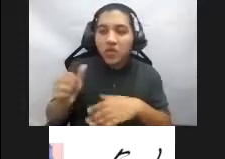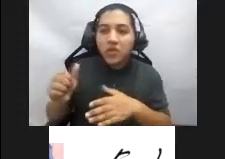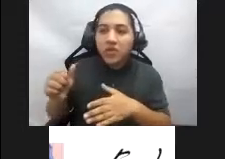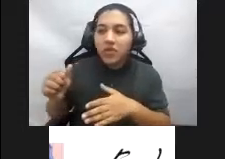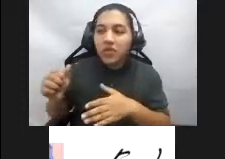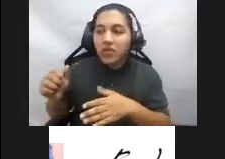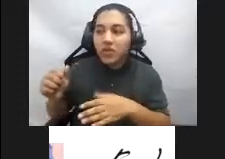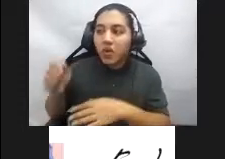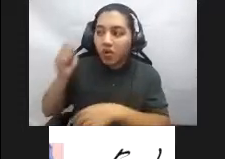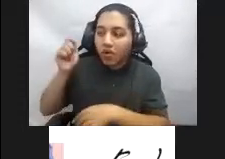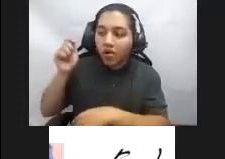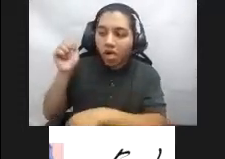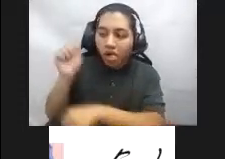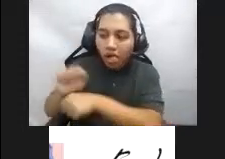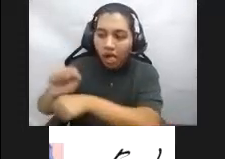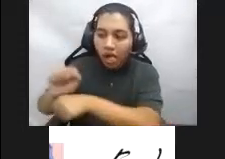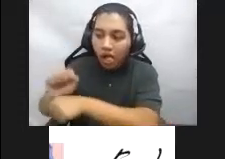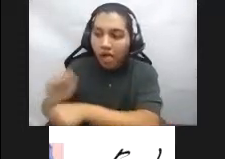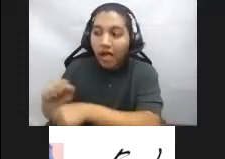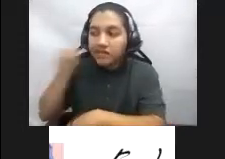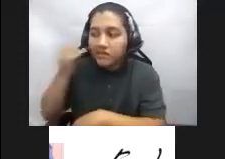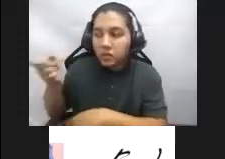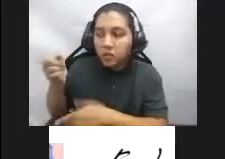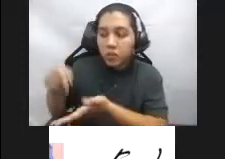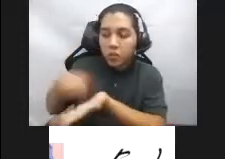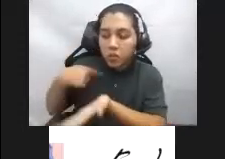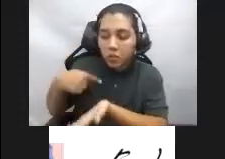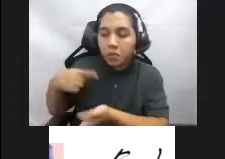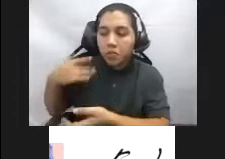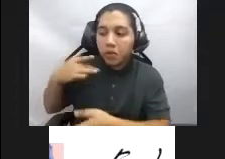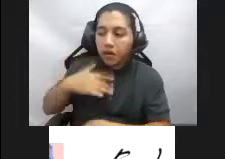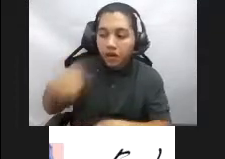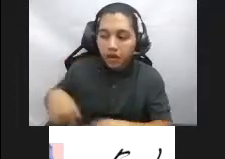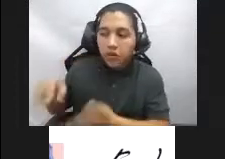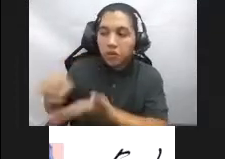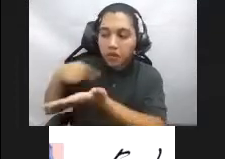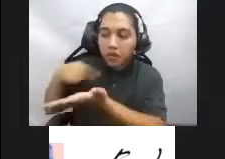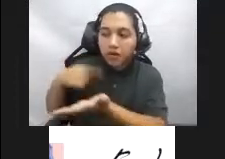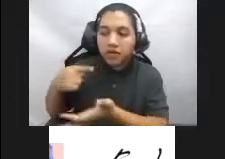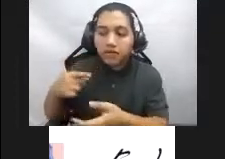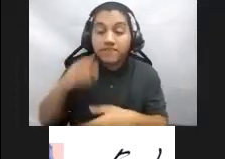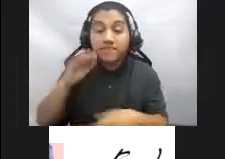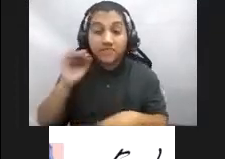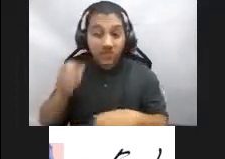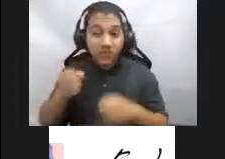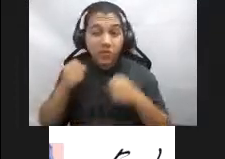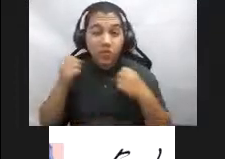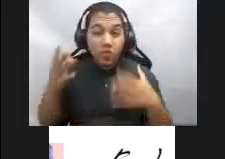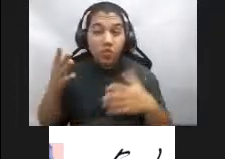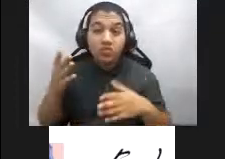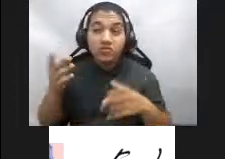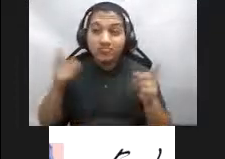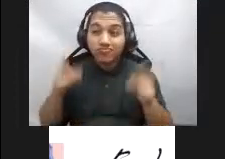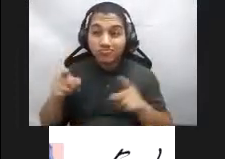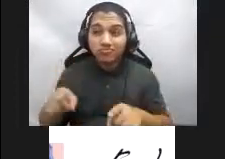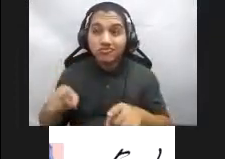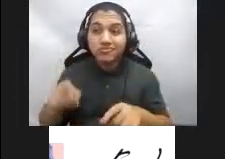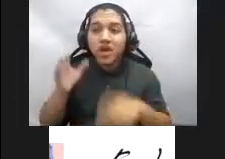el chino entonces le diera dinero. Y hay muchísimos de estos casos, particularmente en